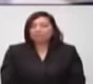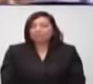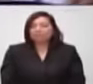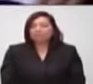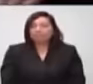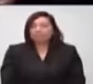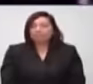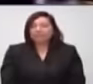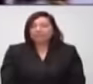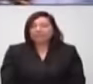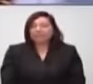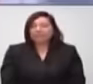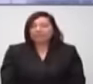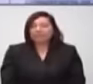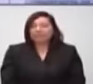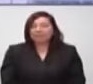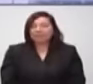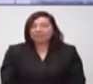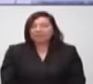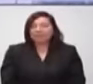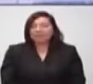Obras. Bien, obras.